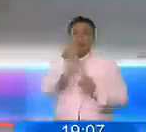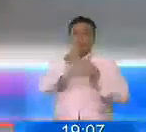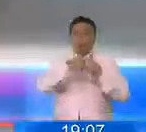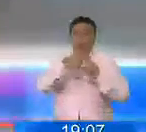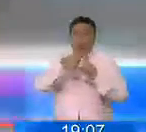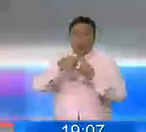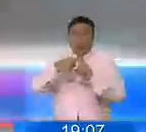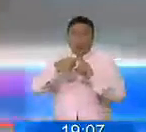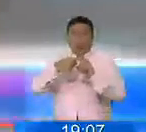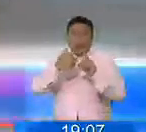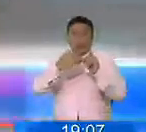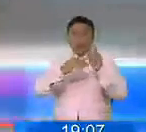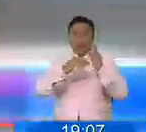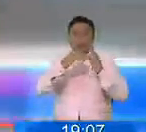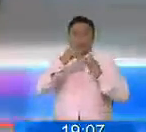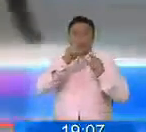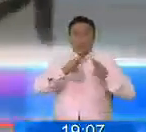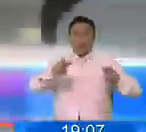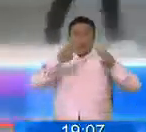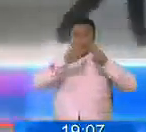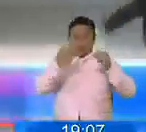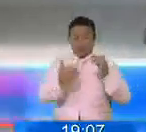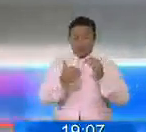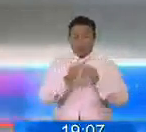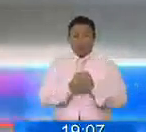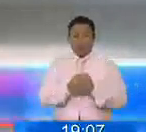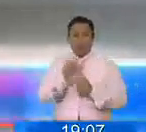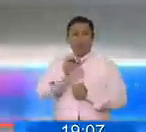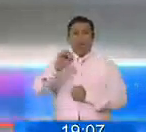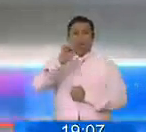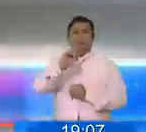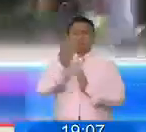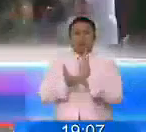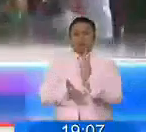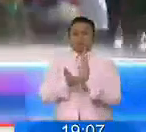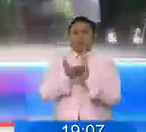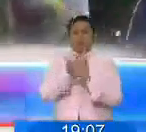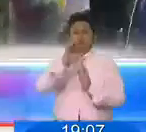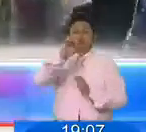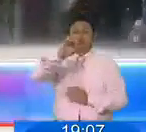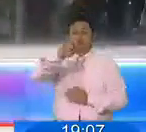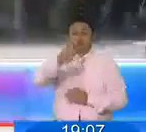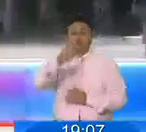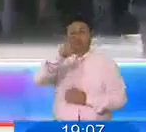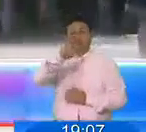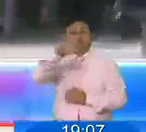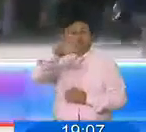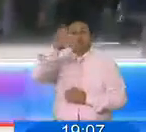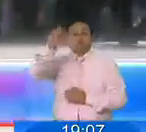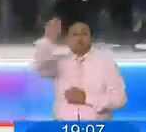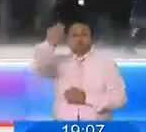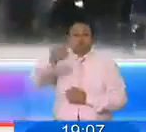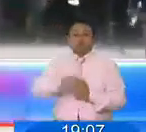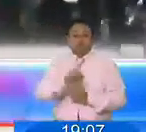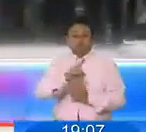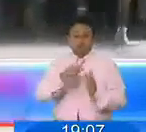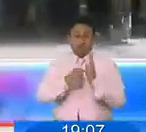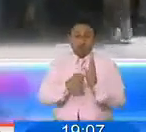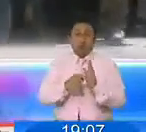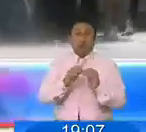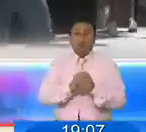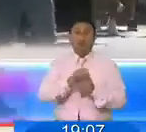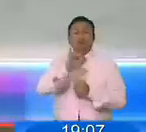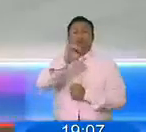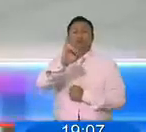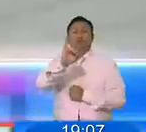caídas interanuales en los precios el país registró una inflación positiva de 0 23% según lo muestran las cifras del